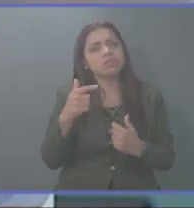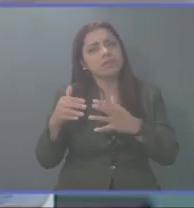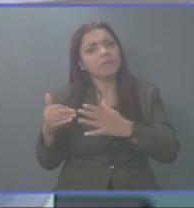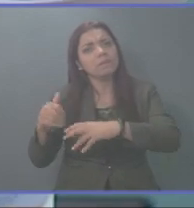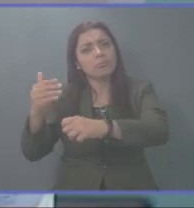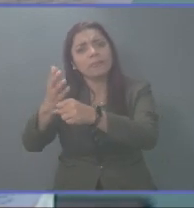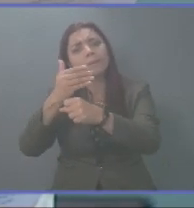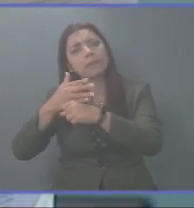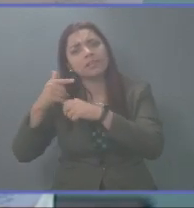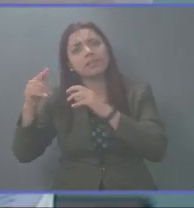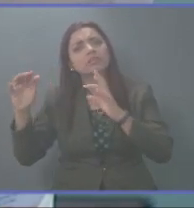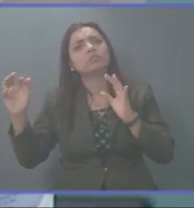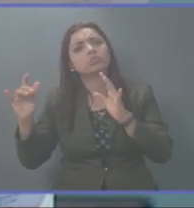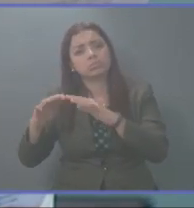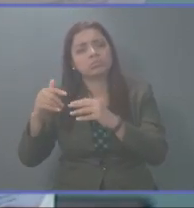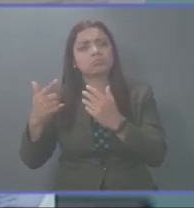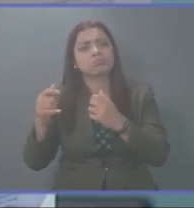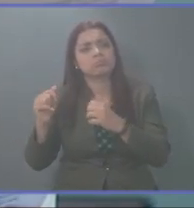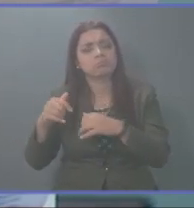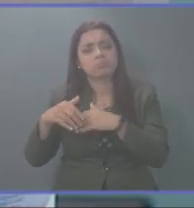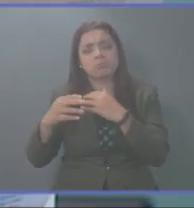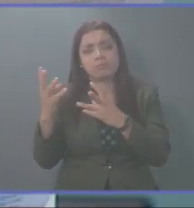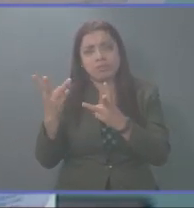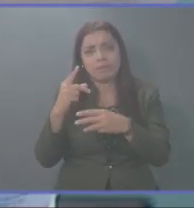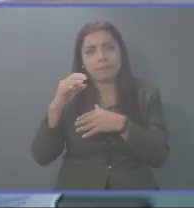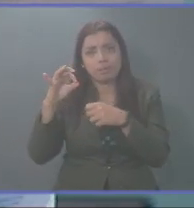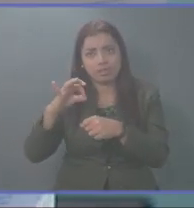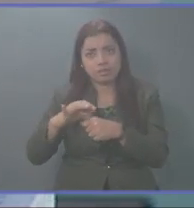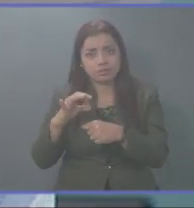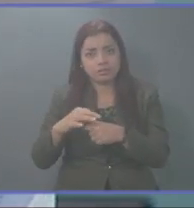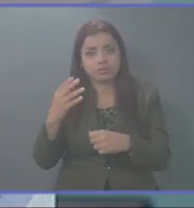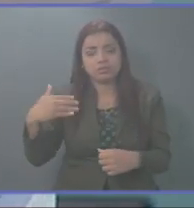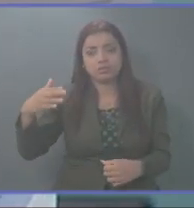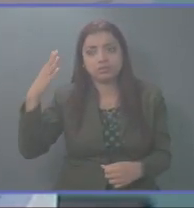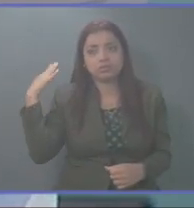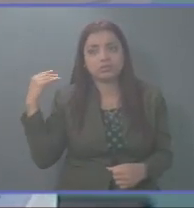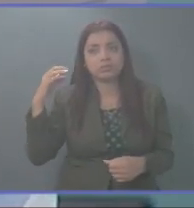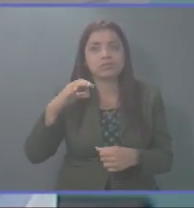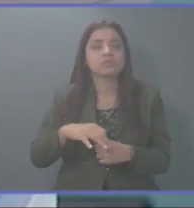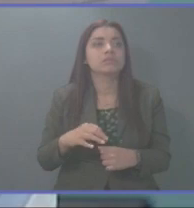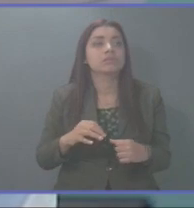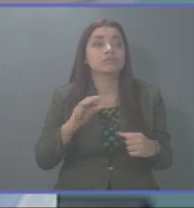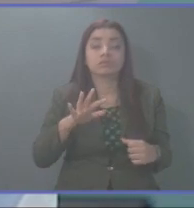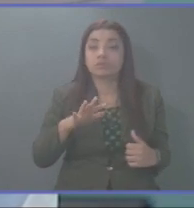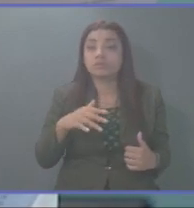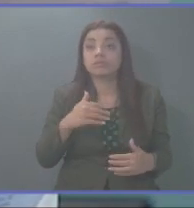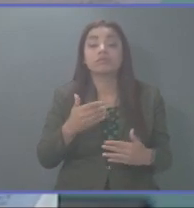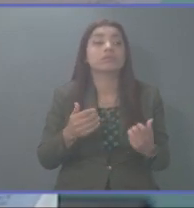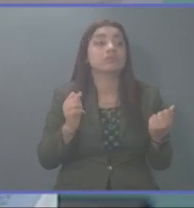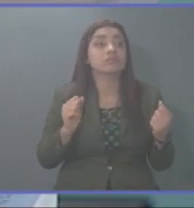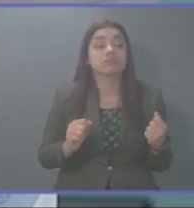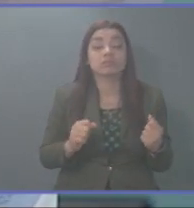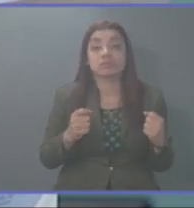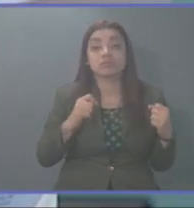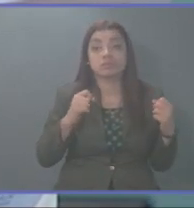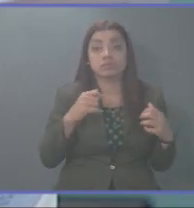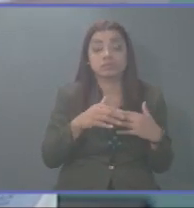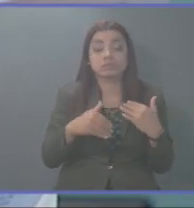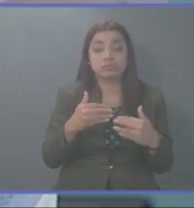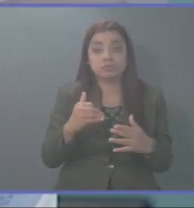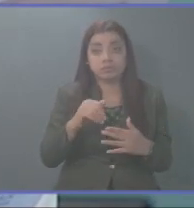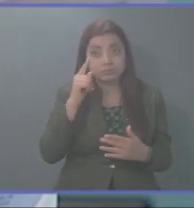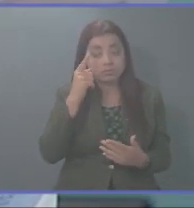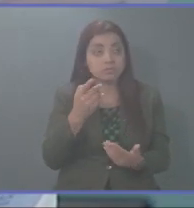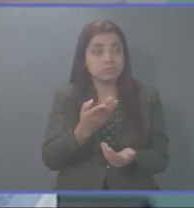políticos contendientes que hayan obtenido mayor número de votos en la última elección. El 5º será elegido por sorteo de entre las